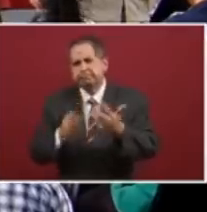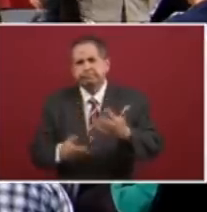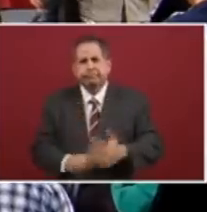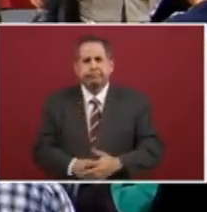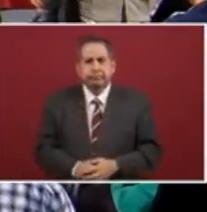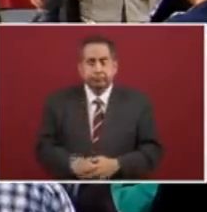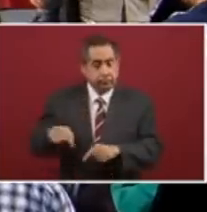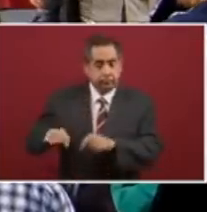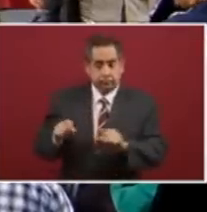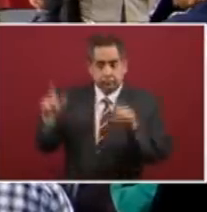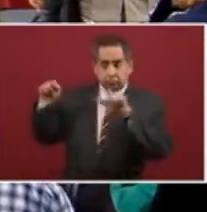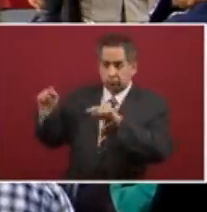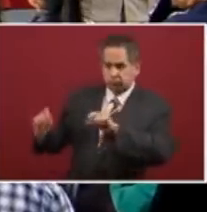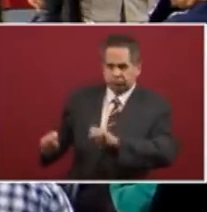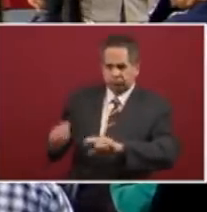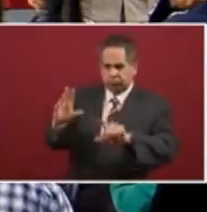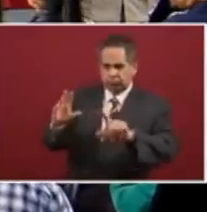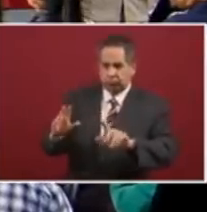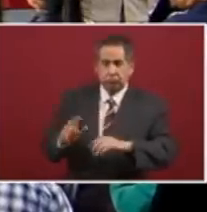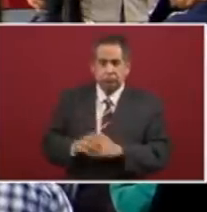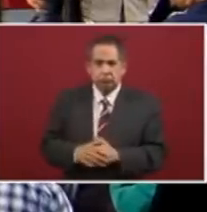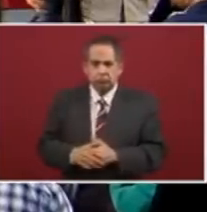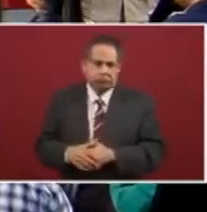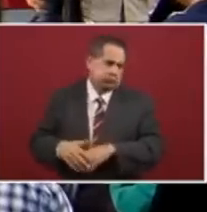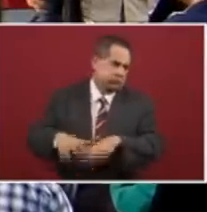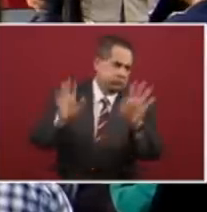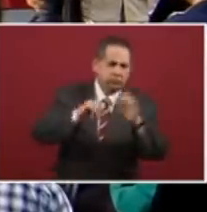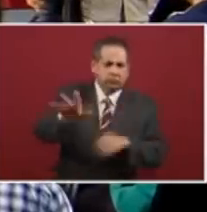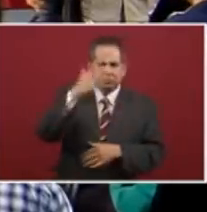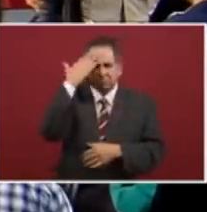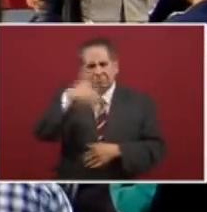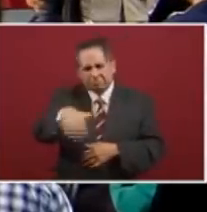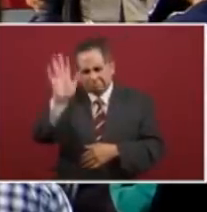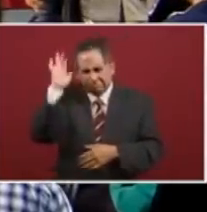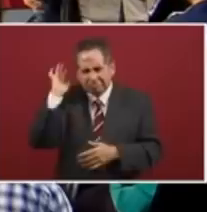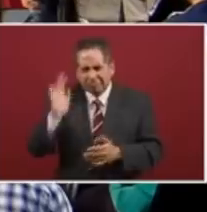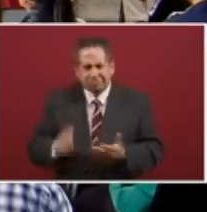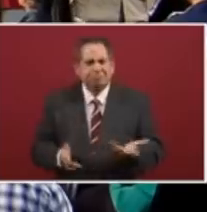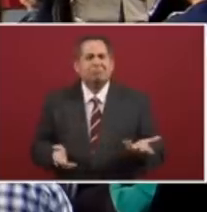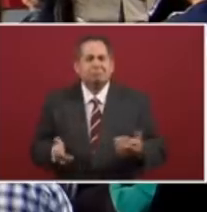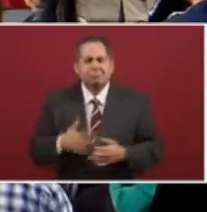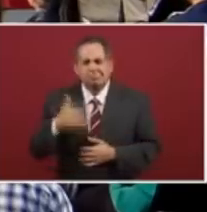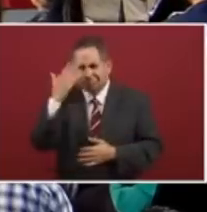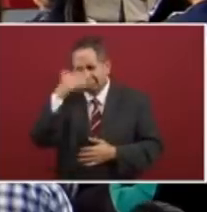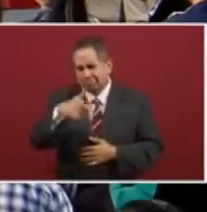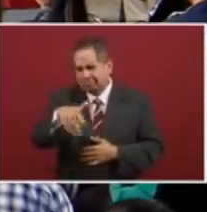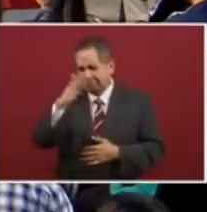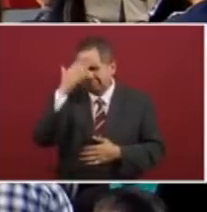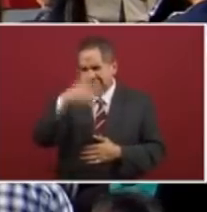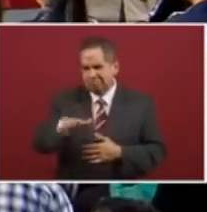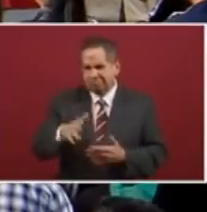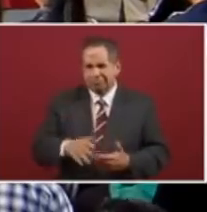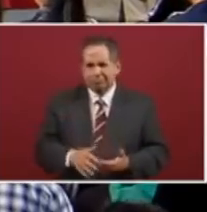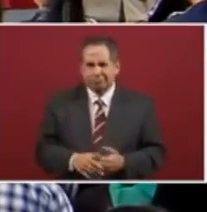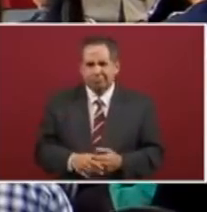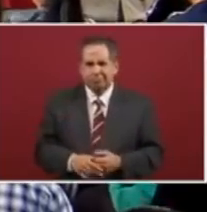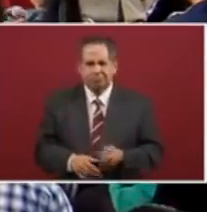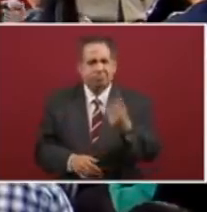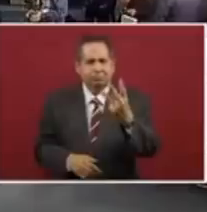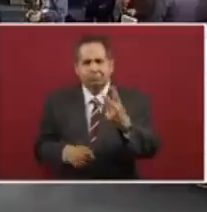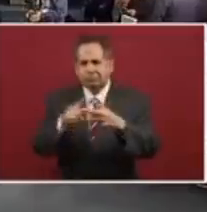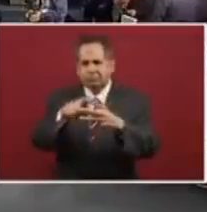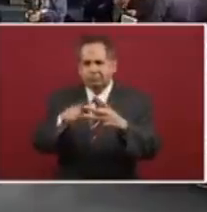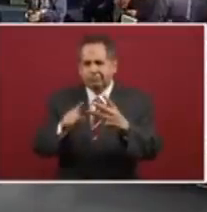aquí bueno pues ya saben ya saben tres preguntas